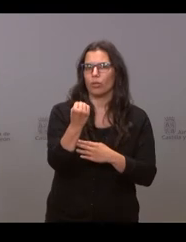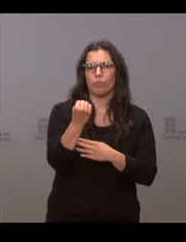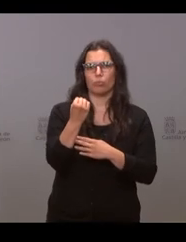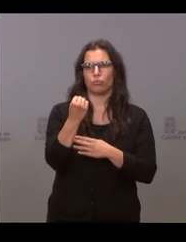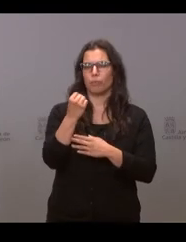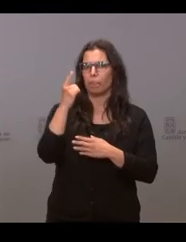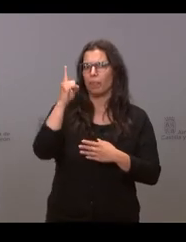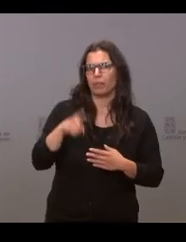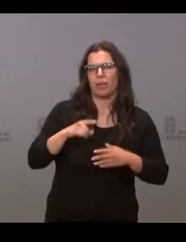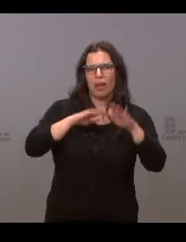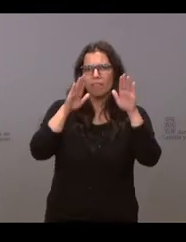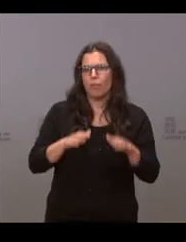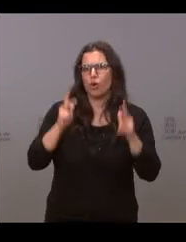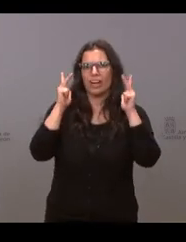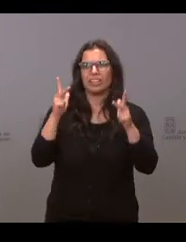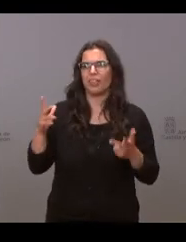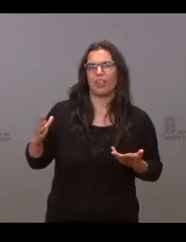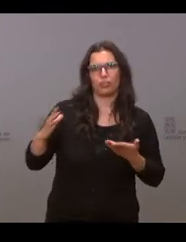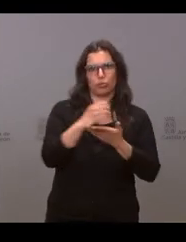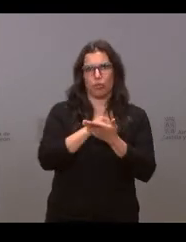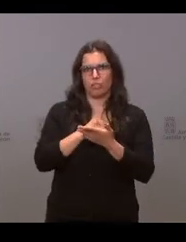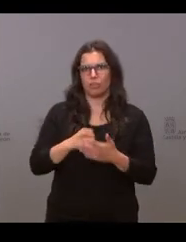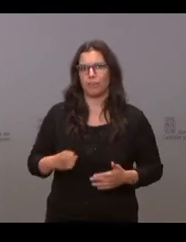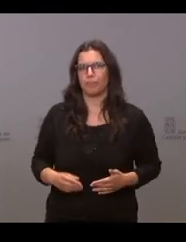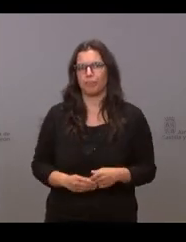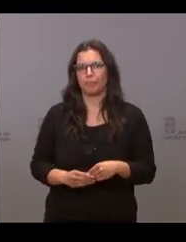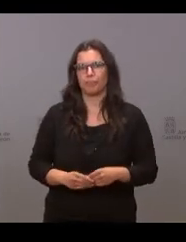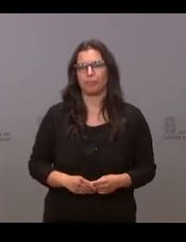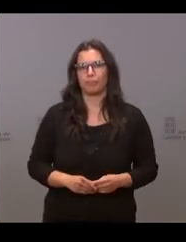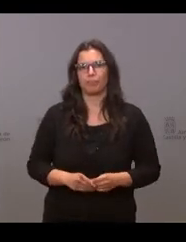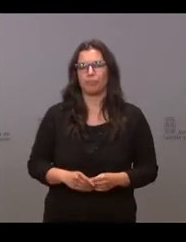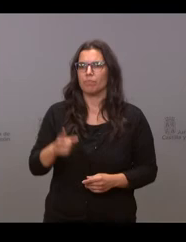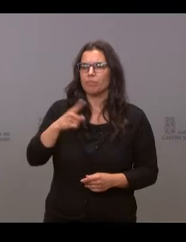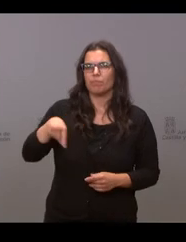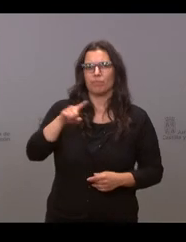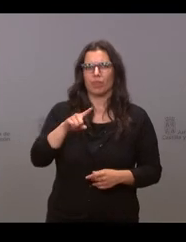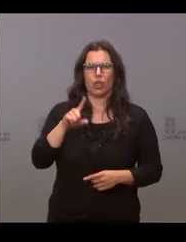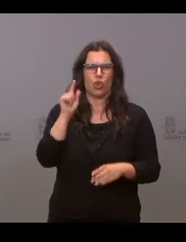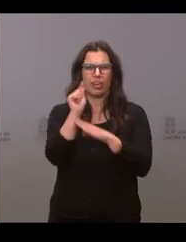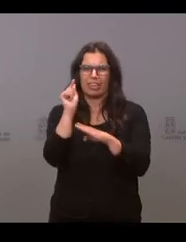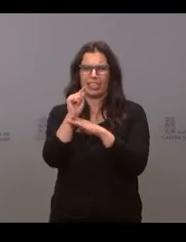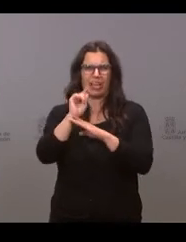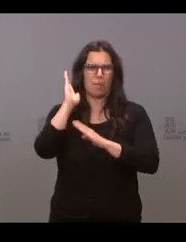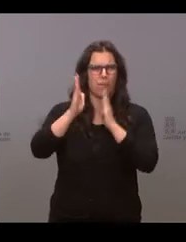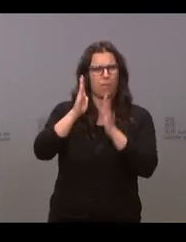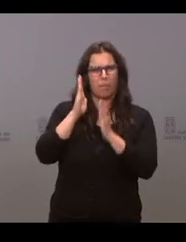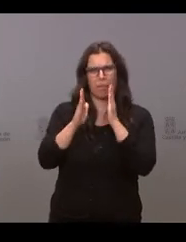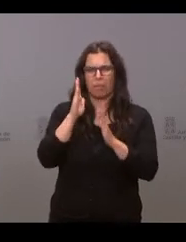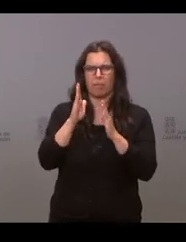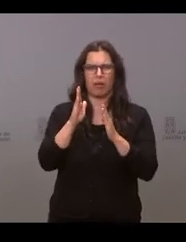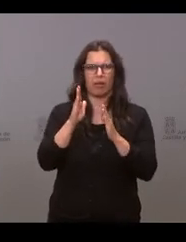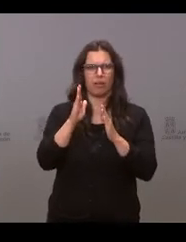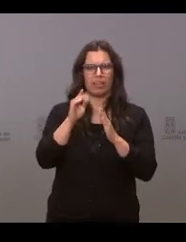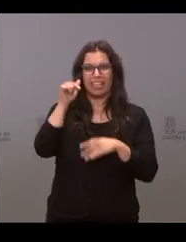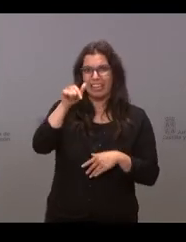residencias otra por todas por todas las residencias que han sufrido muchas críticas han sido muchas casas y verdaderos